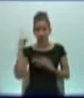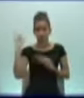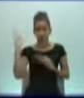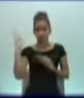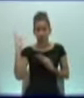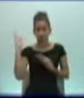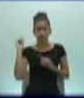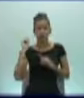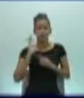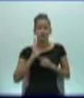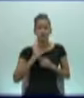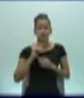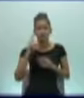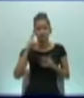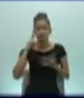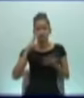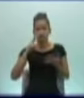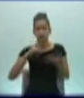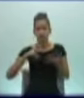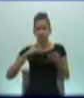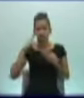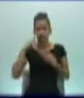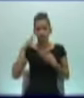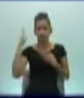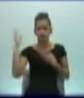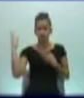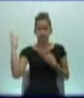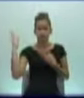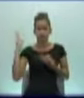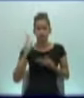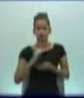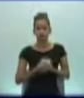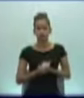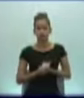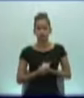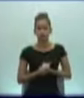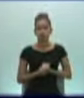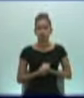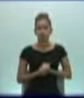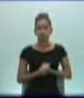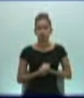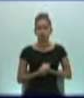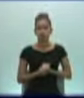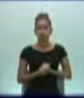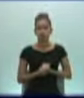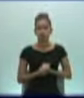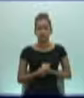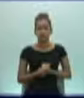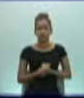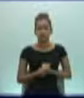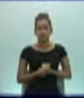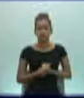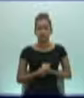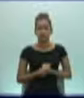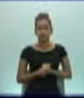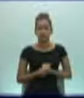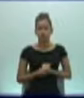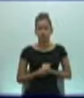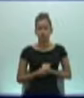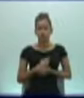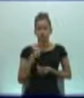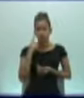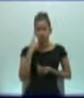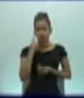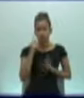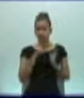Dice el problema que cuando Ashley nació, tuvo un peso de 9 libras. Si han pasado 2 meses de su nacimiento